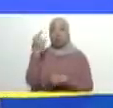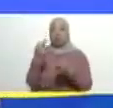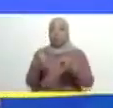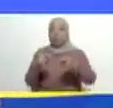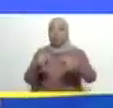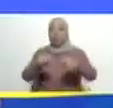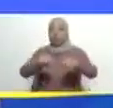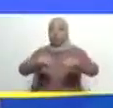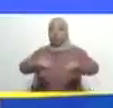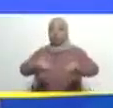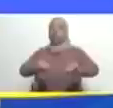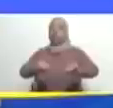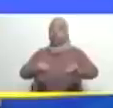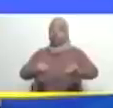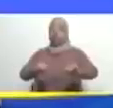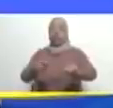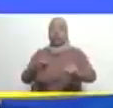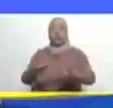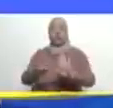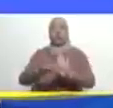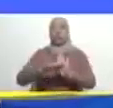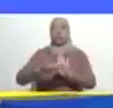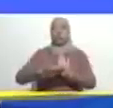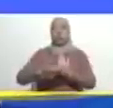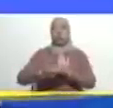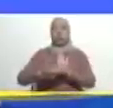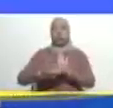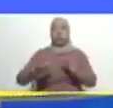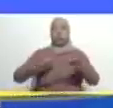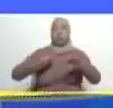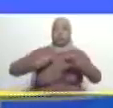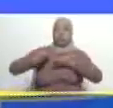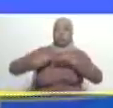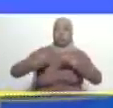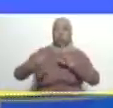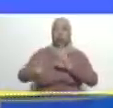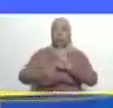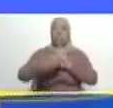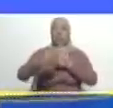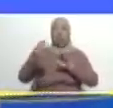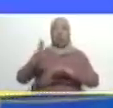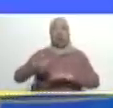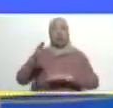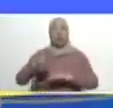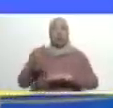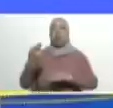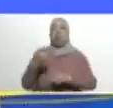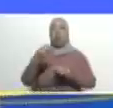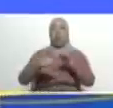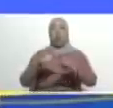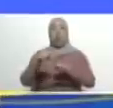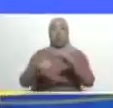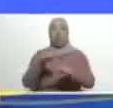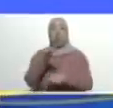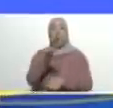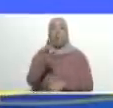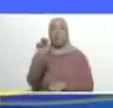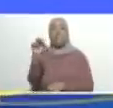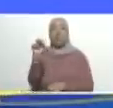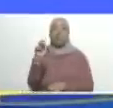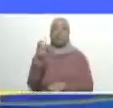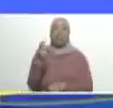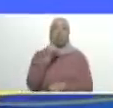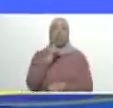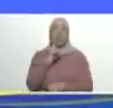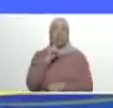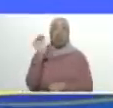de las sanciones más horrendas que jamás se han aplicado a ningún país en el siglo XX. Y esto